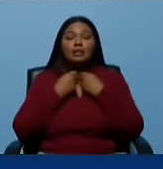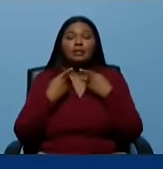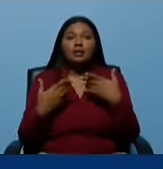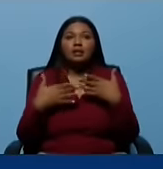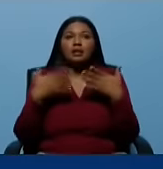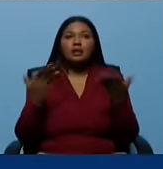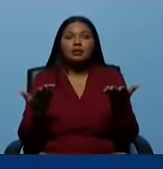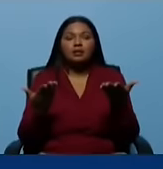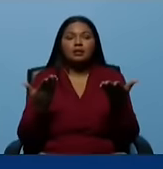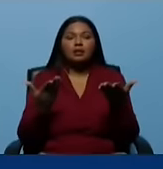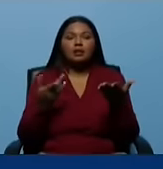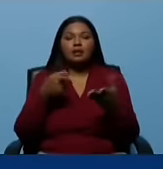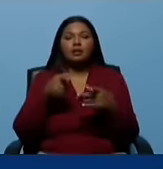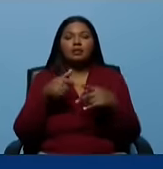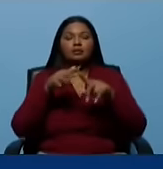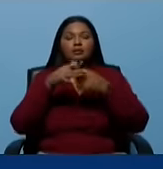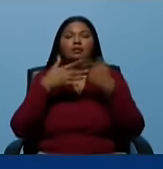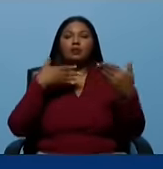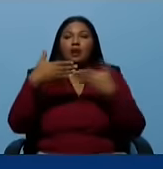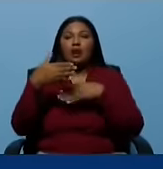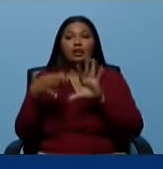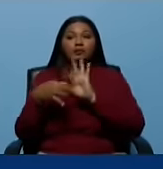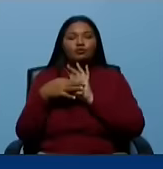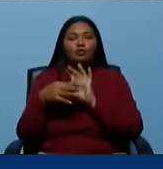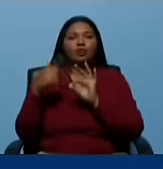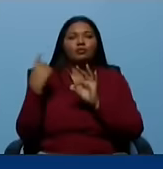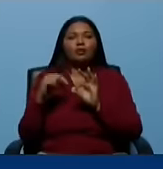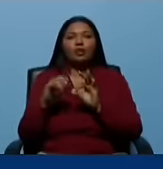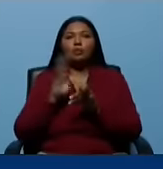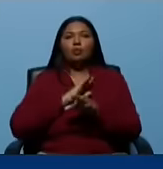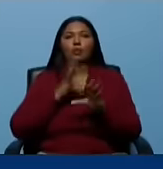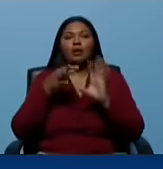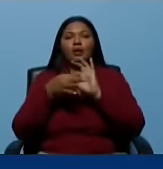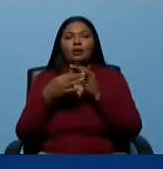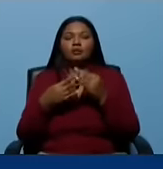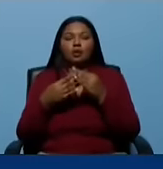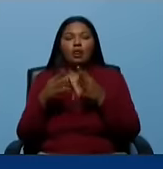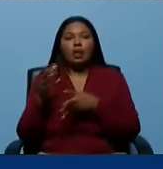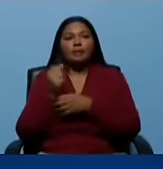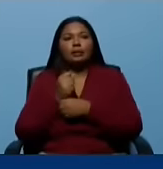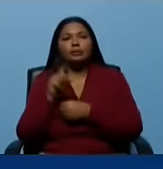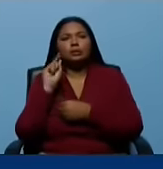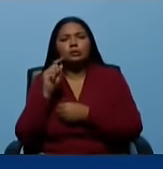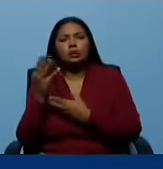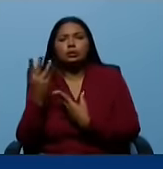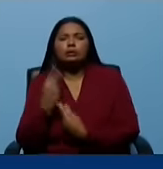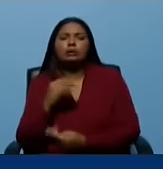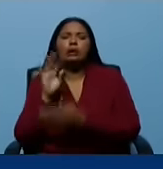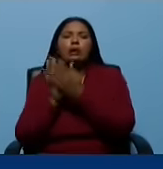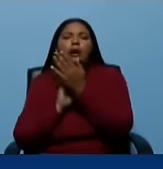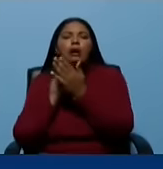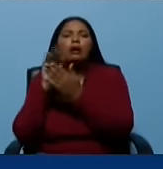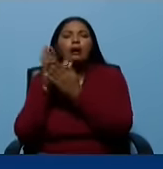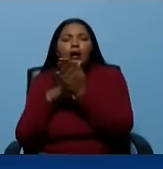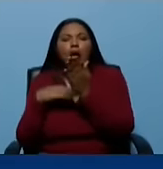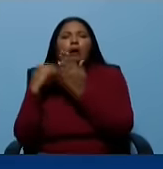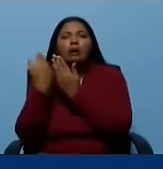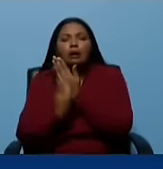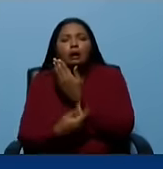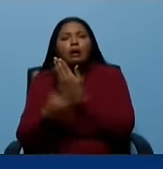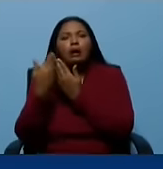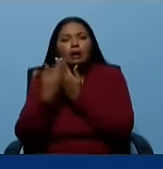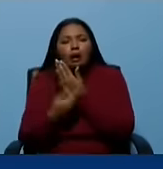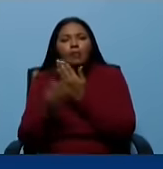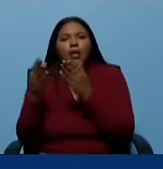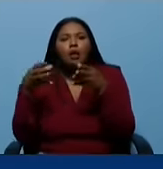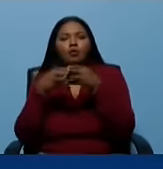este esta esta esta relación que es la propia relación de la dependencia estos países dependen de la relación o estos grupos